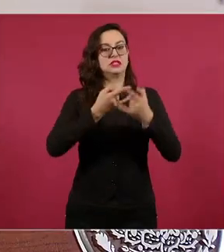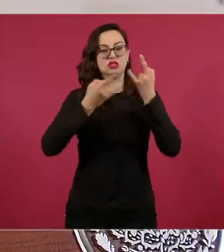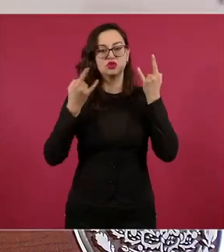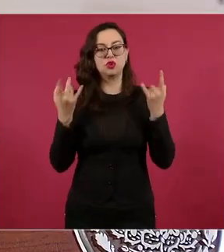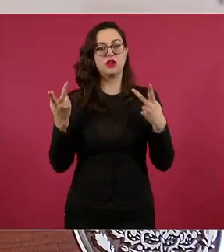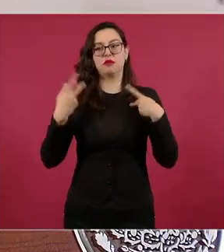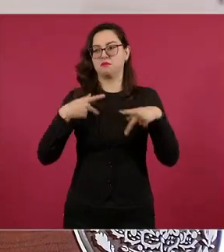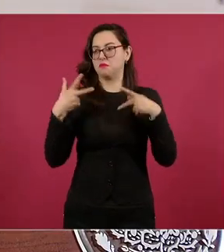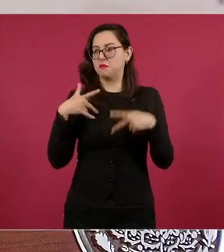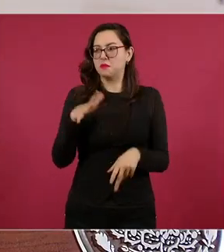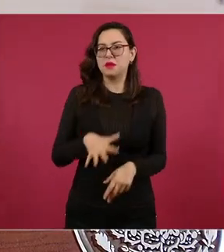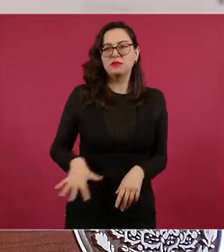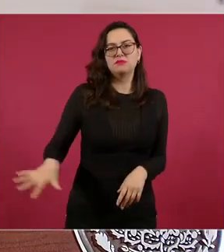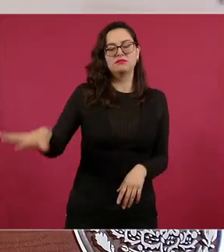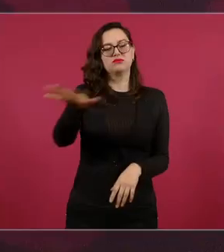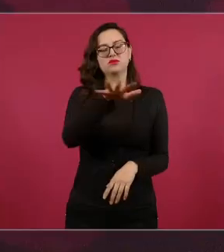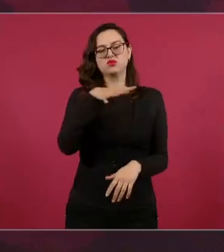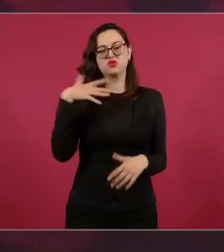pueblo